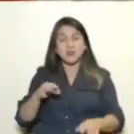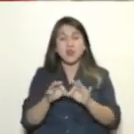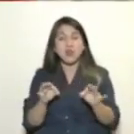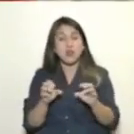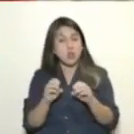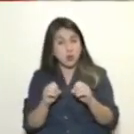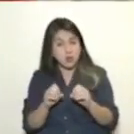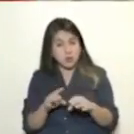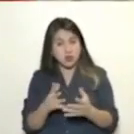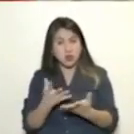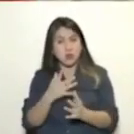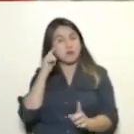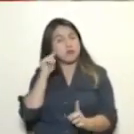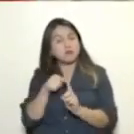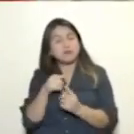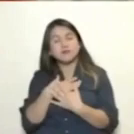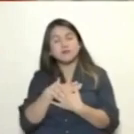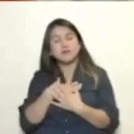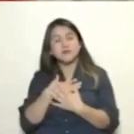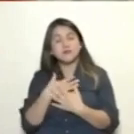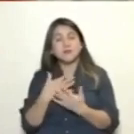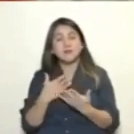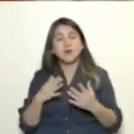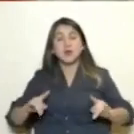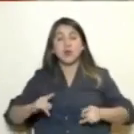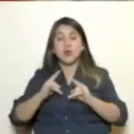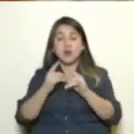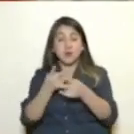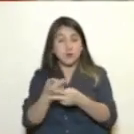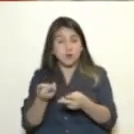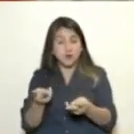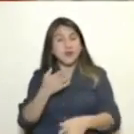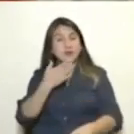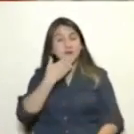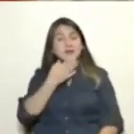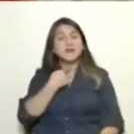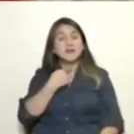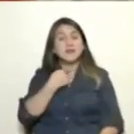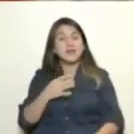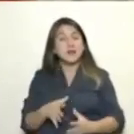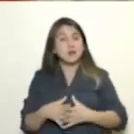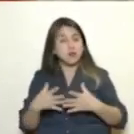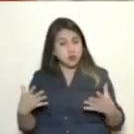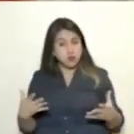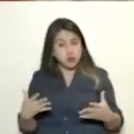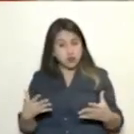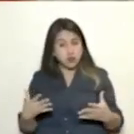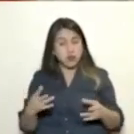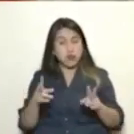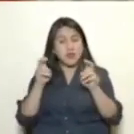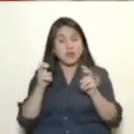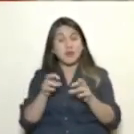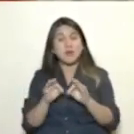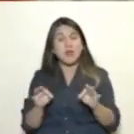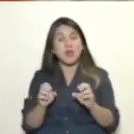sé que, así como se apasionó, yo sé que le brillaban los ojos por las obras públicas, también se interesó y se apasionó y se ha interesado en el